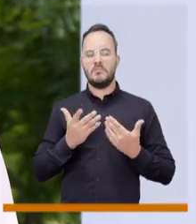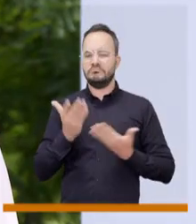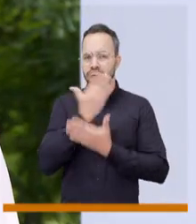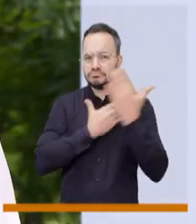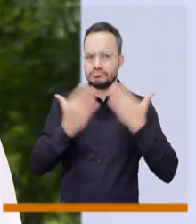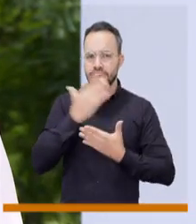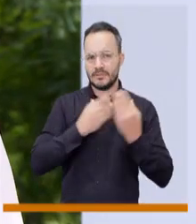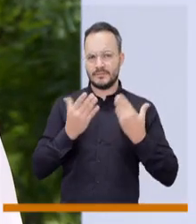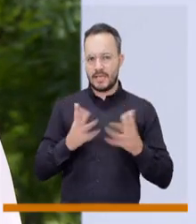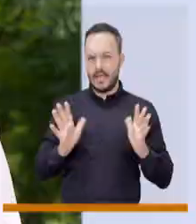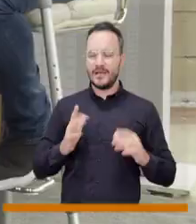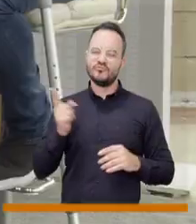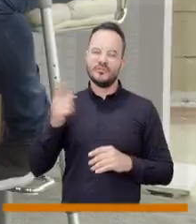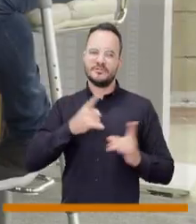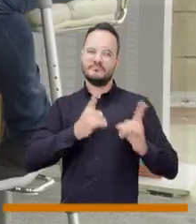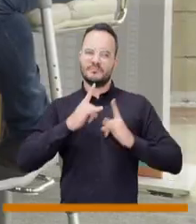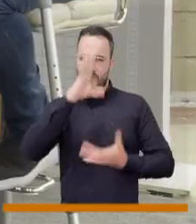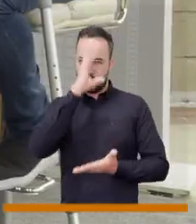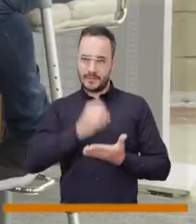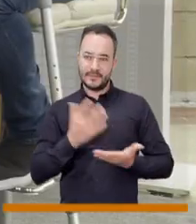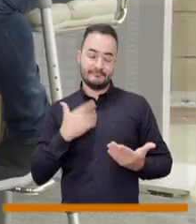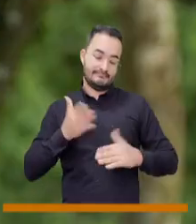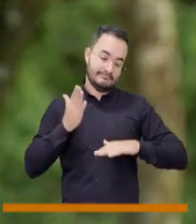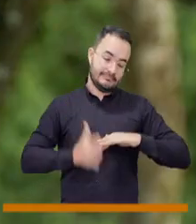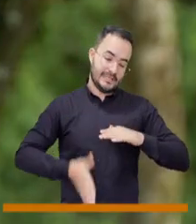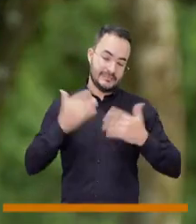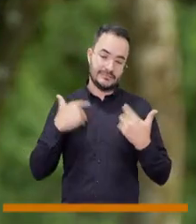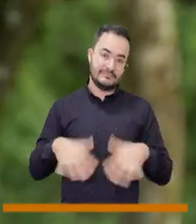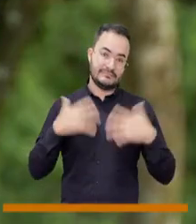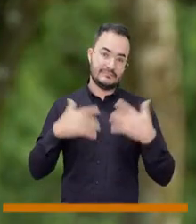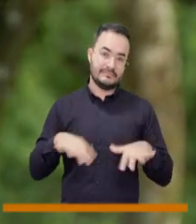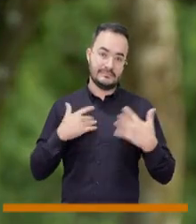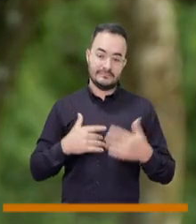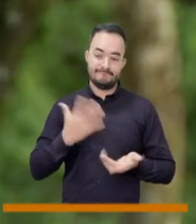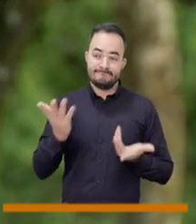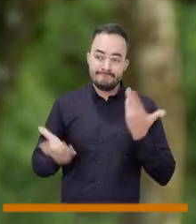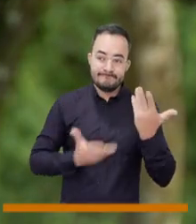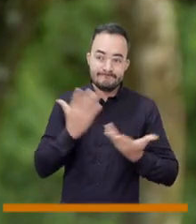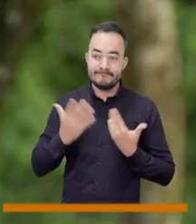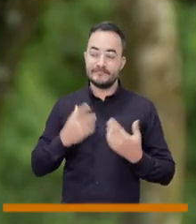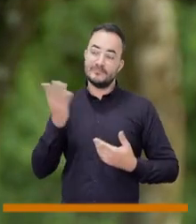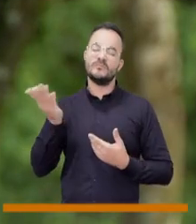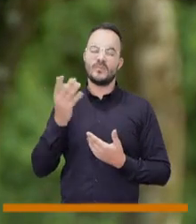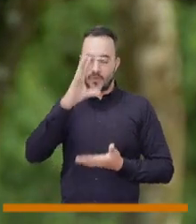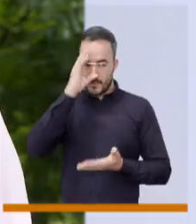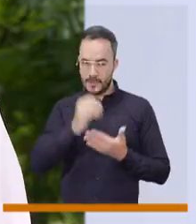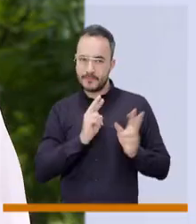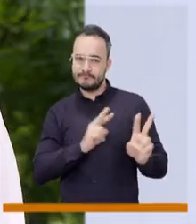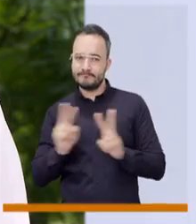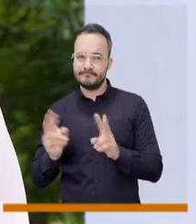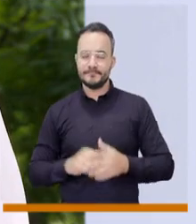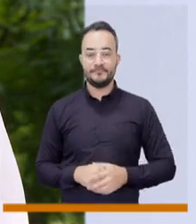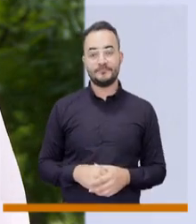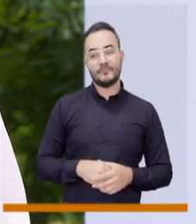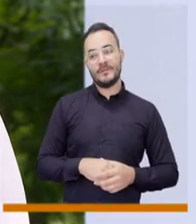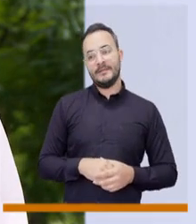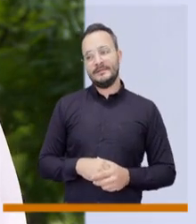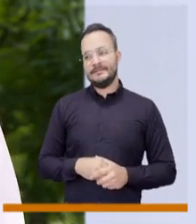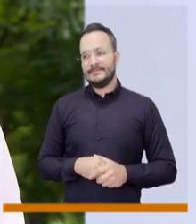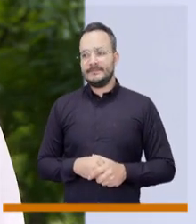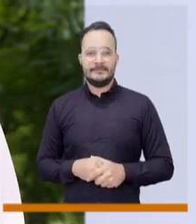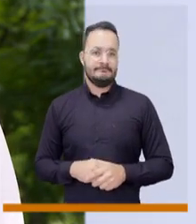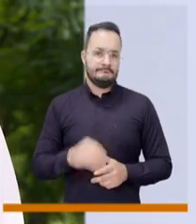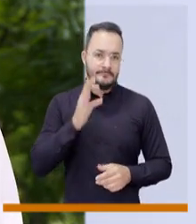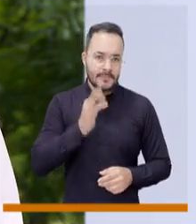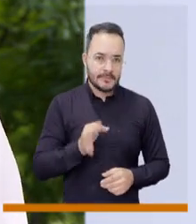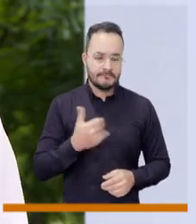sobre este tema? Porque como dicen las abuelas, no hay plazo que no se venza ni fecha que no se cumpla. Caterine, lastimosamente tenemos